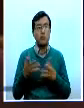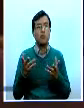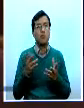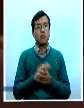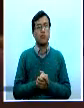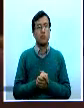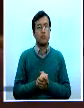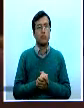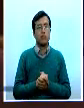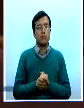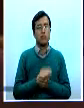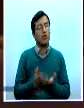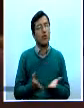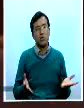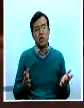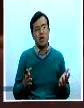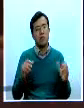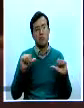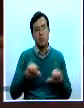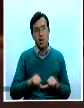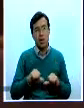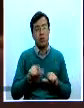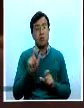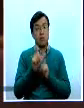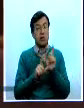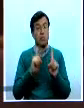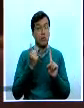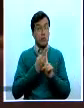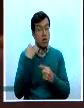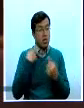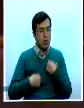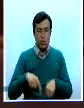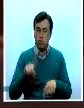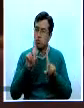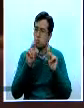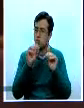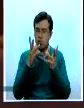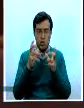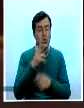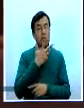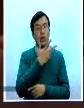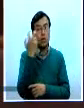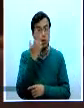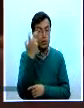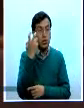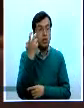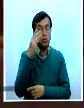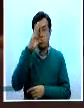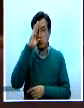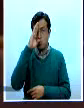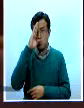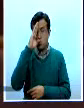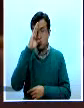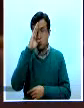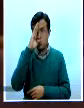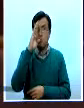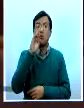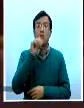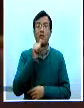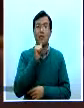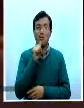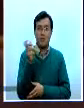balances negativos y bueno con las personas primeramente por eso estamos poniendo 300 miembros del cuerpo bomberos en diferentes